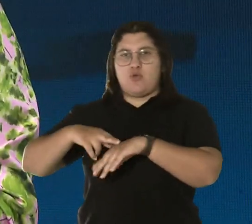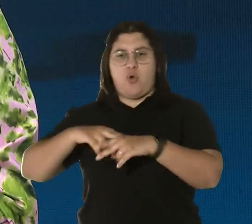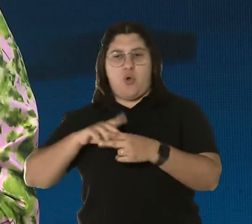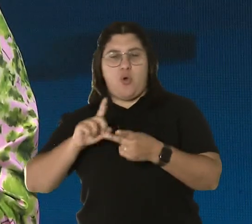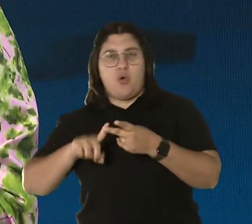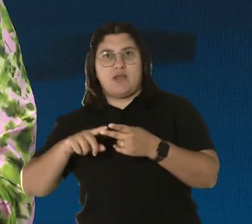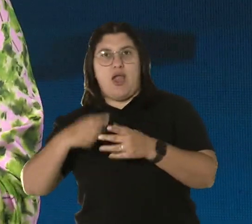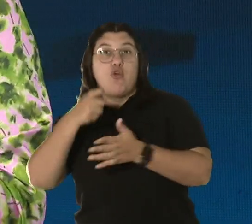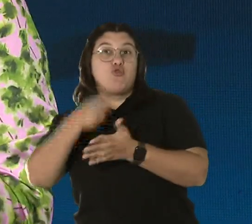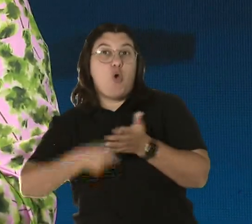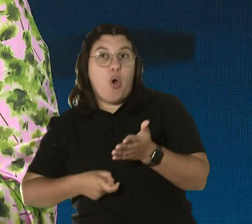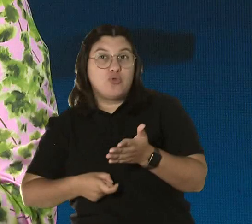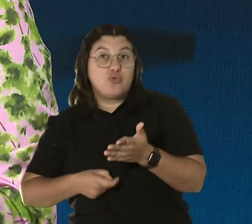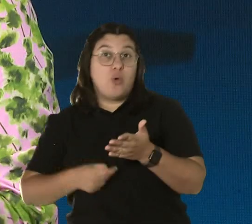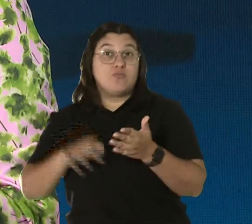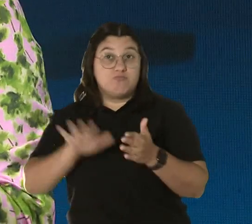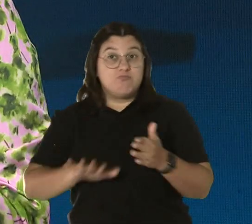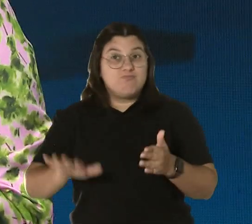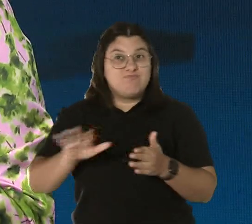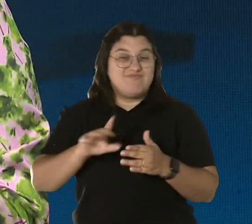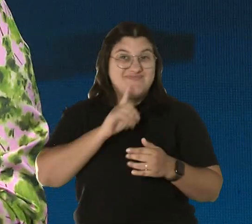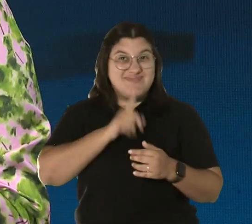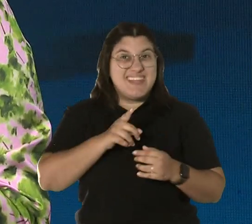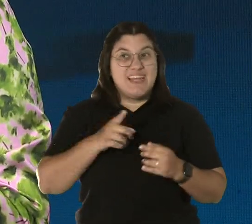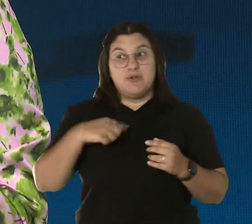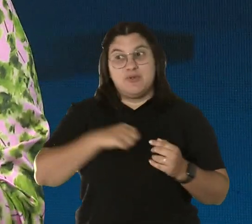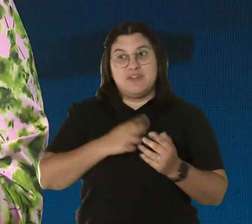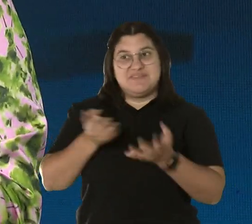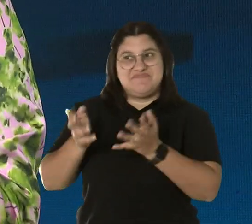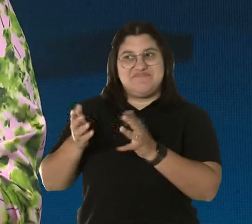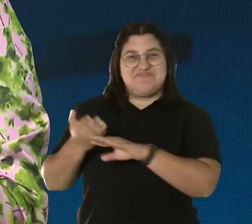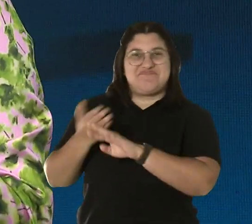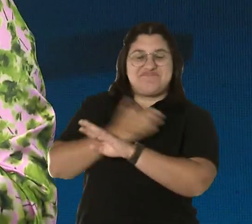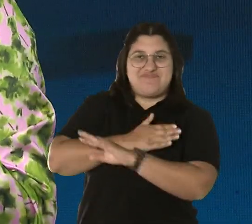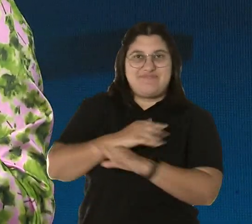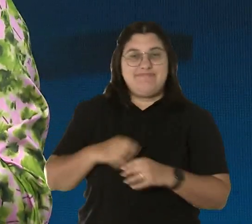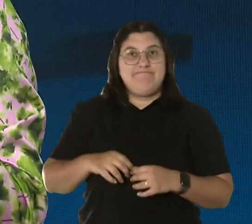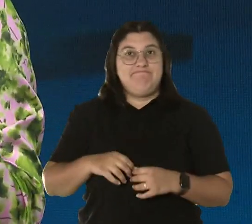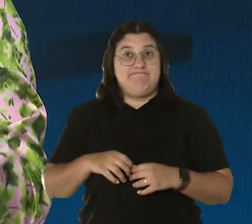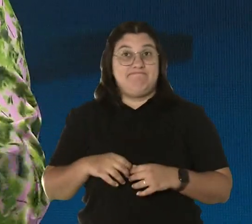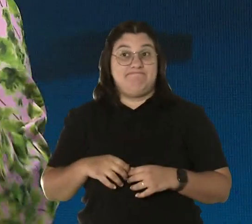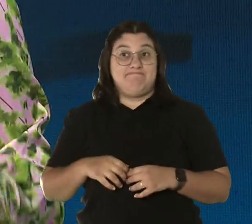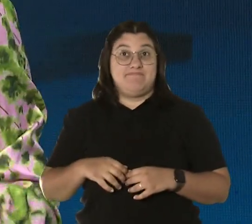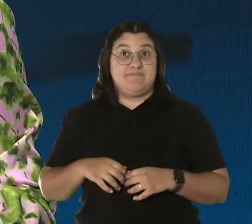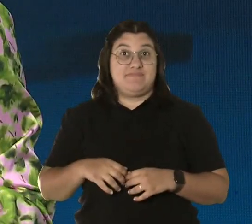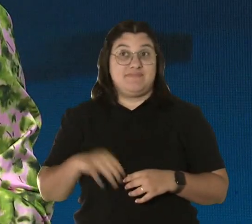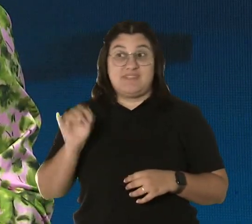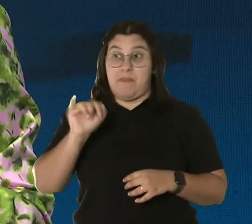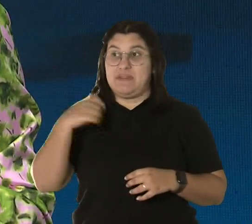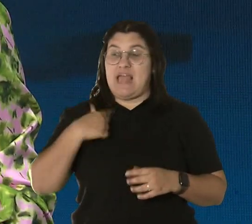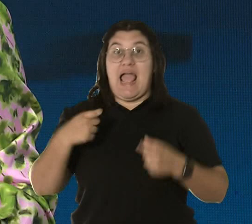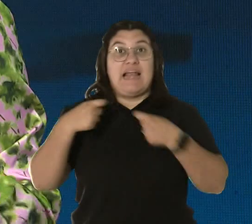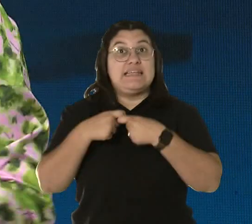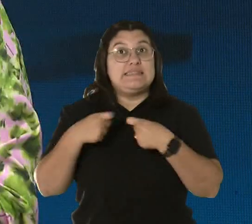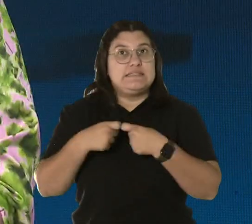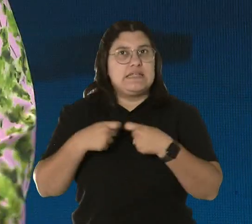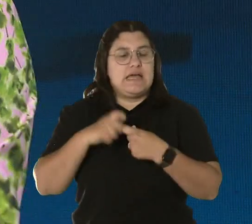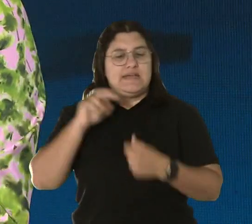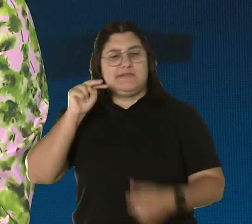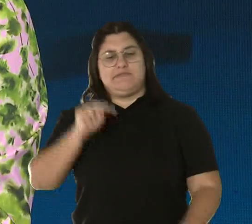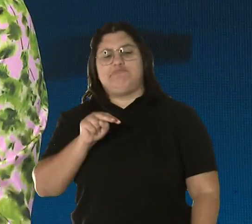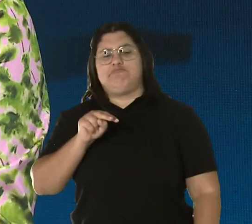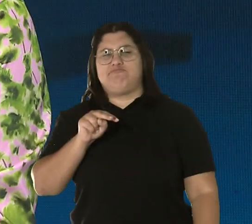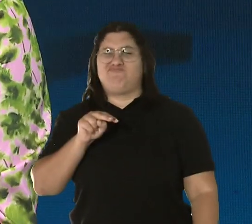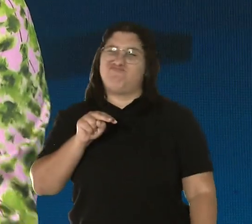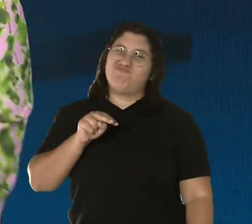los costos, ¿verdad? Como hablamos fuera de cámara, pues que hasta de la electricidad. Y dicen,